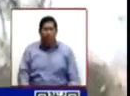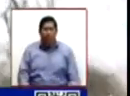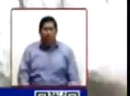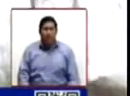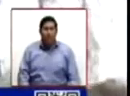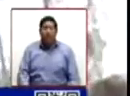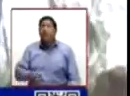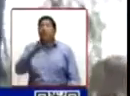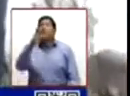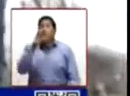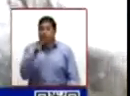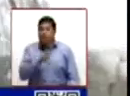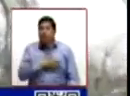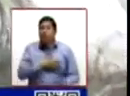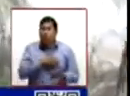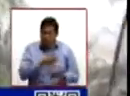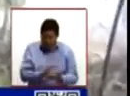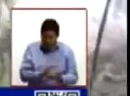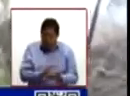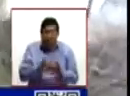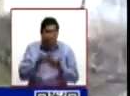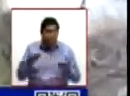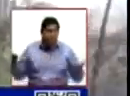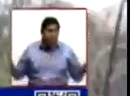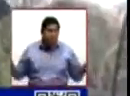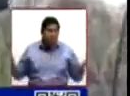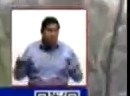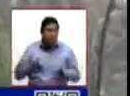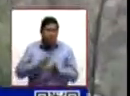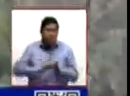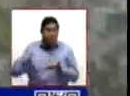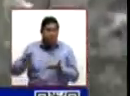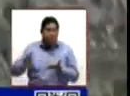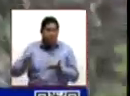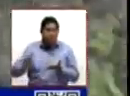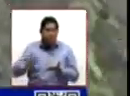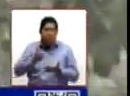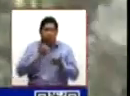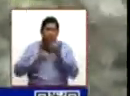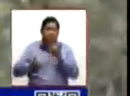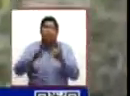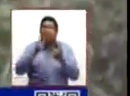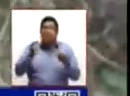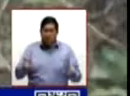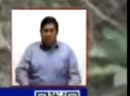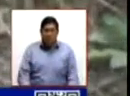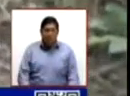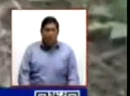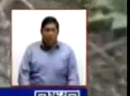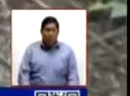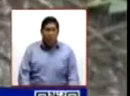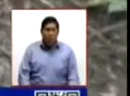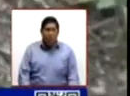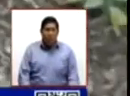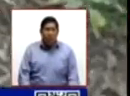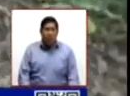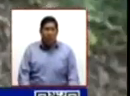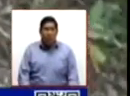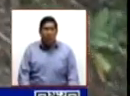¿Quién de buena voluntad puede hacer estas cosas, esta limpieza, esta parte de esta limpieza? Es Tito.